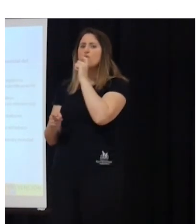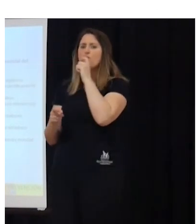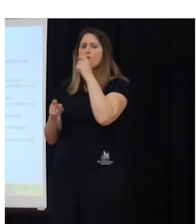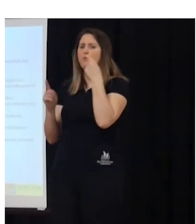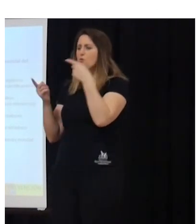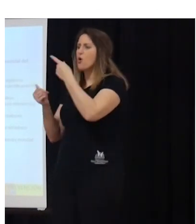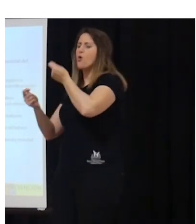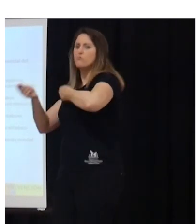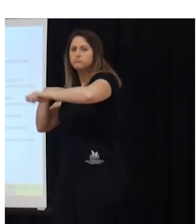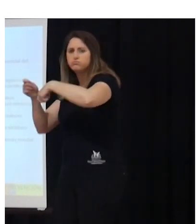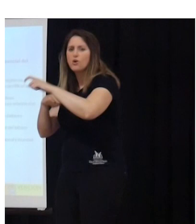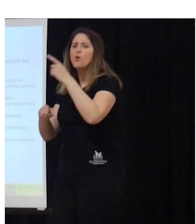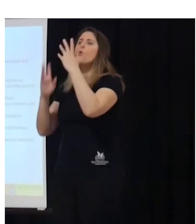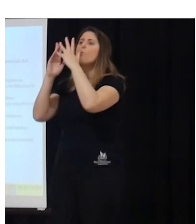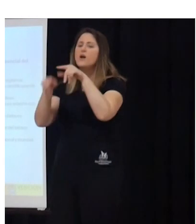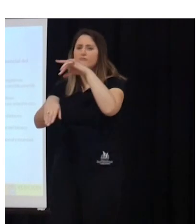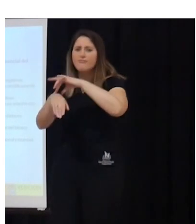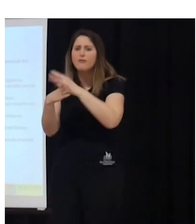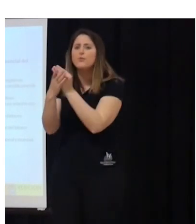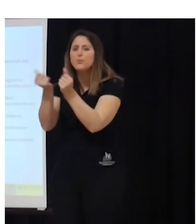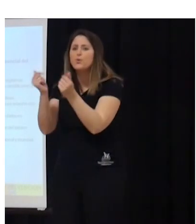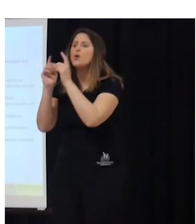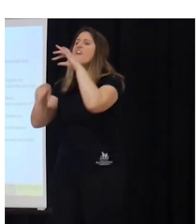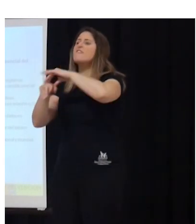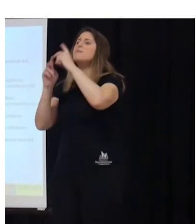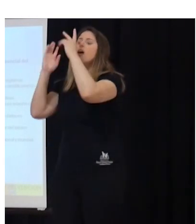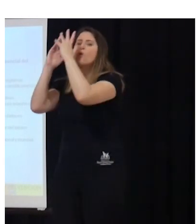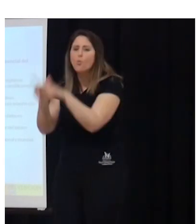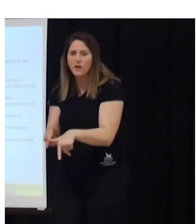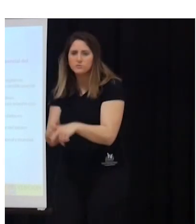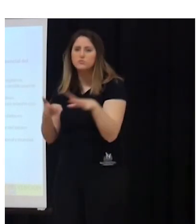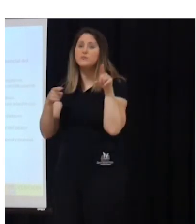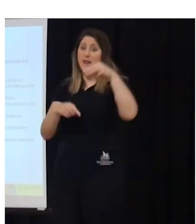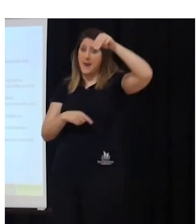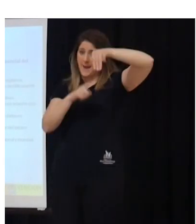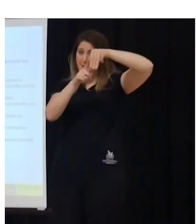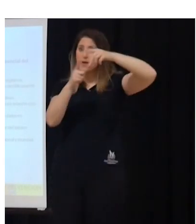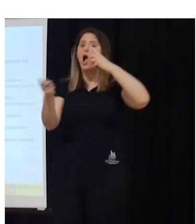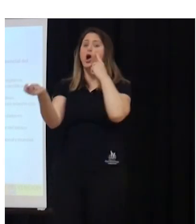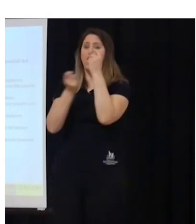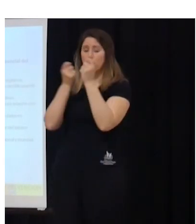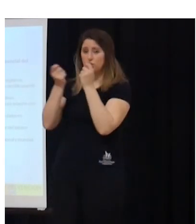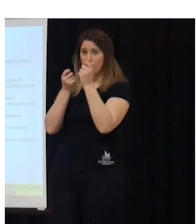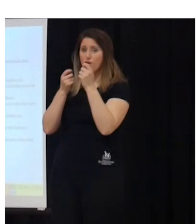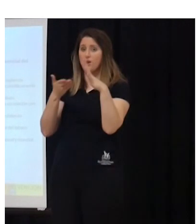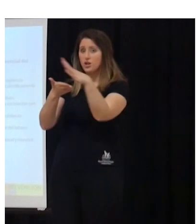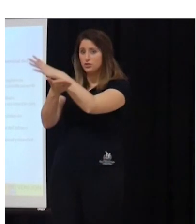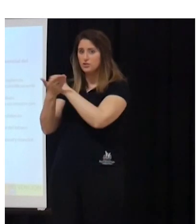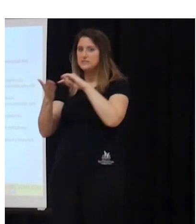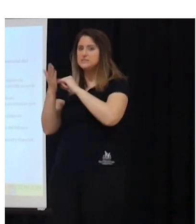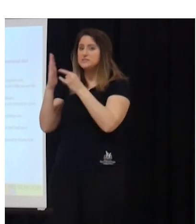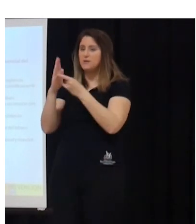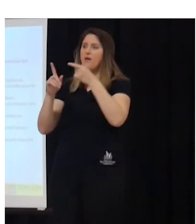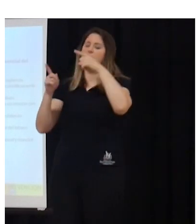legisla? ¿Cuánto se cura? ¿Qué enfermedades hay? Bueno, pues ese encargo que se le hace a los